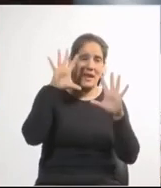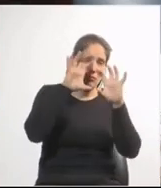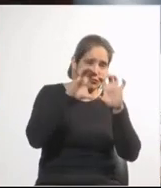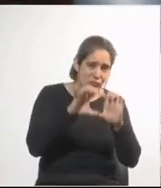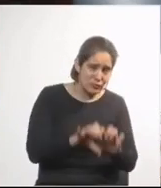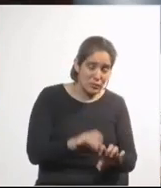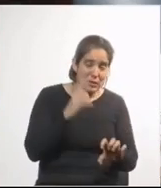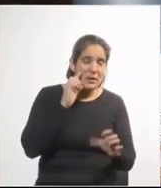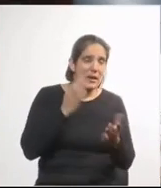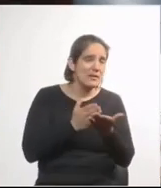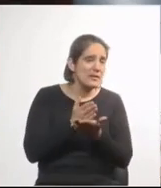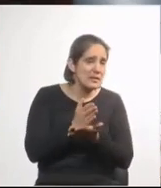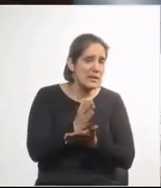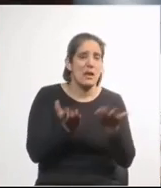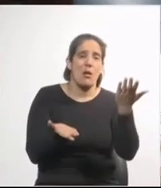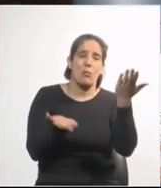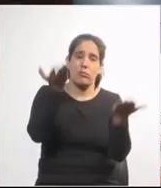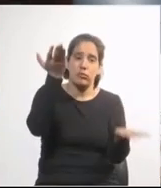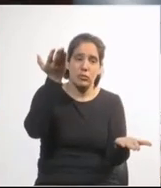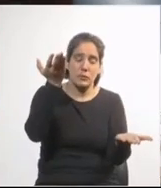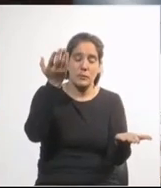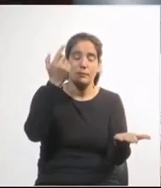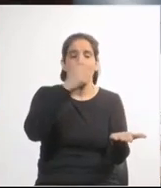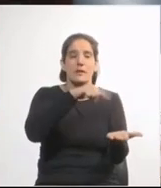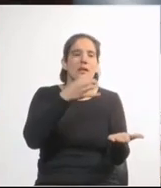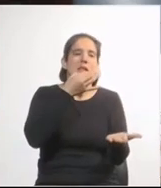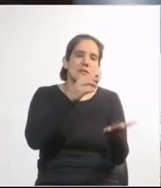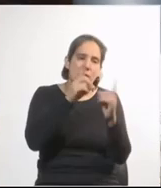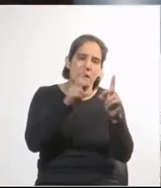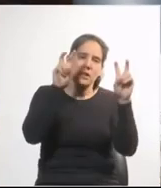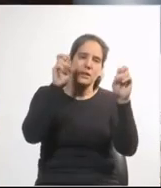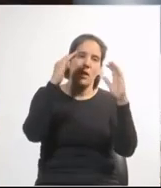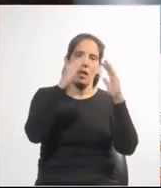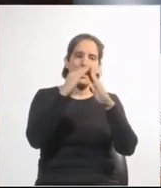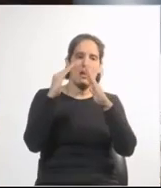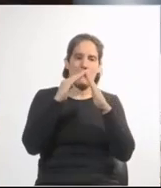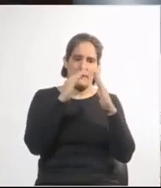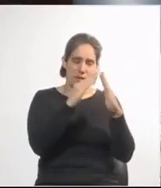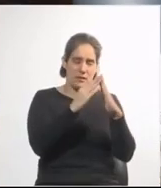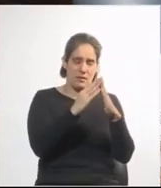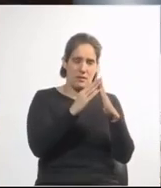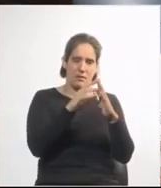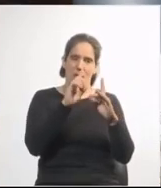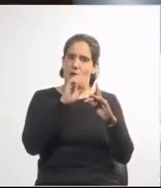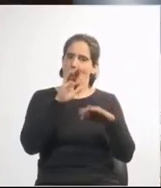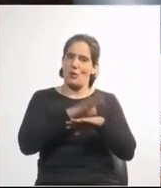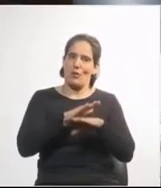desigualdad, se podría abordar el tema de la vivienda y el incumplimiento de los